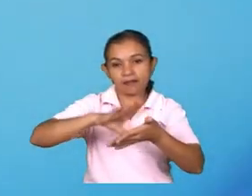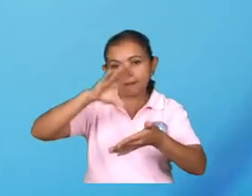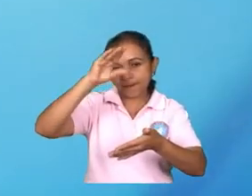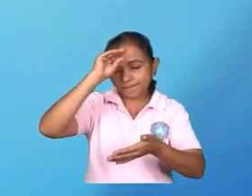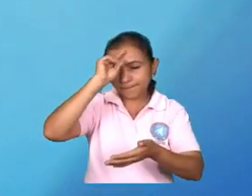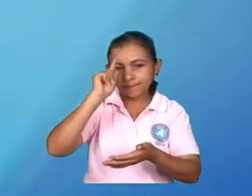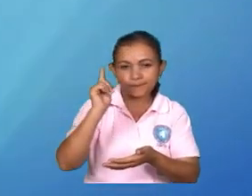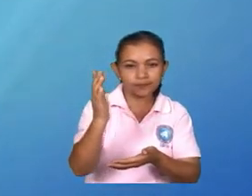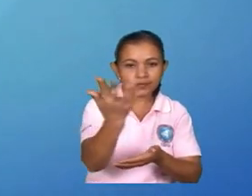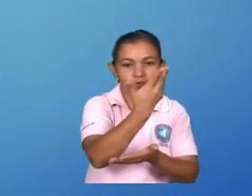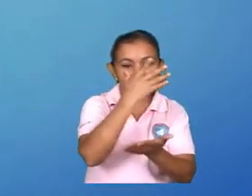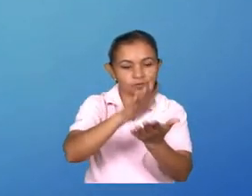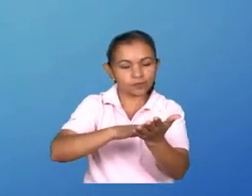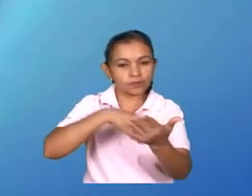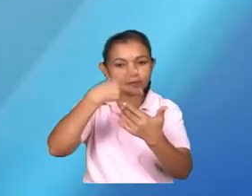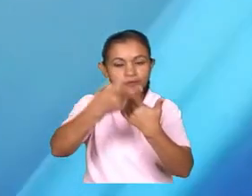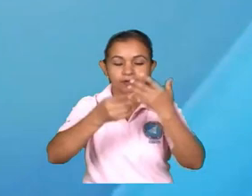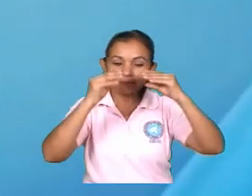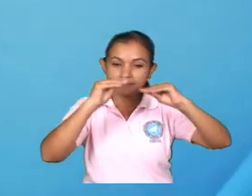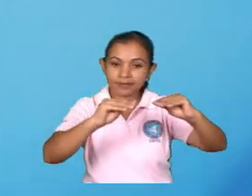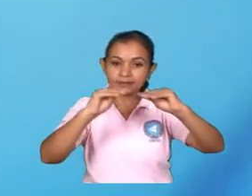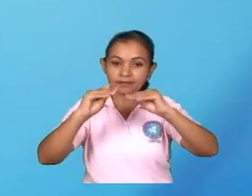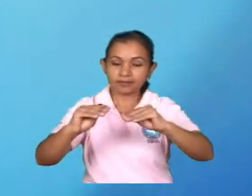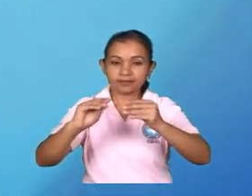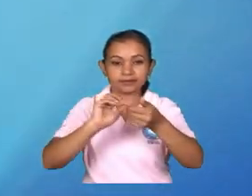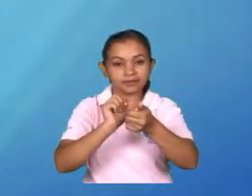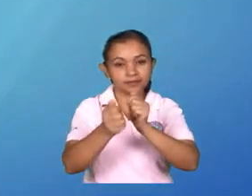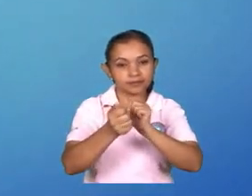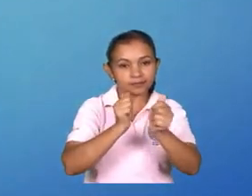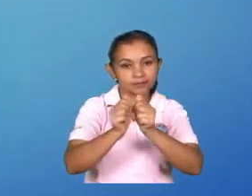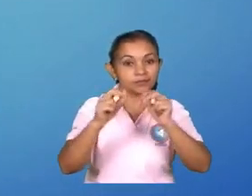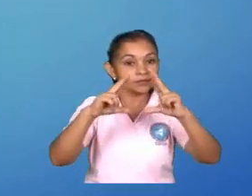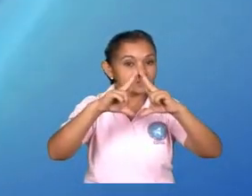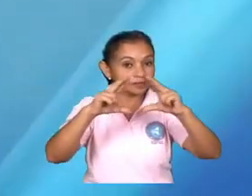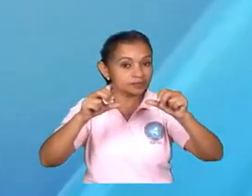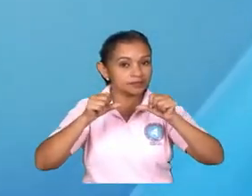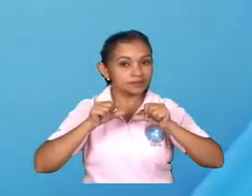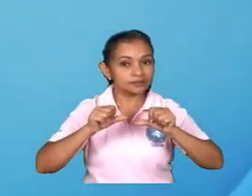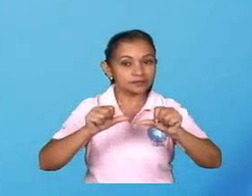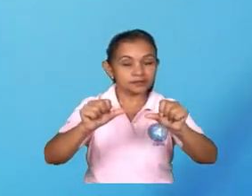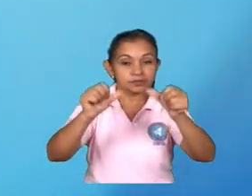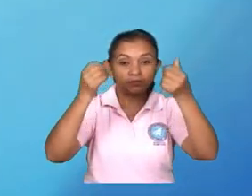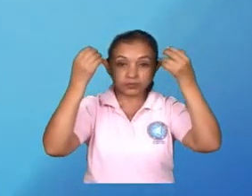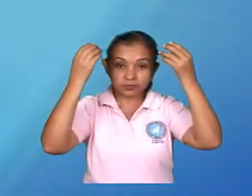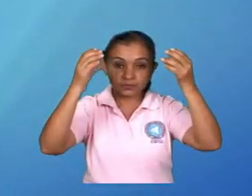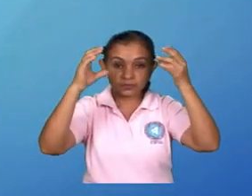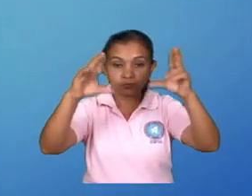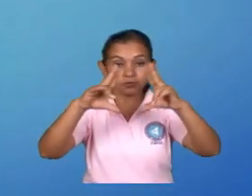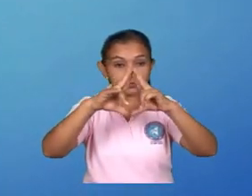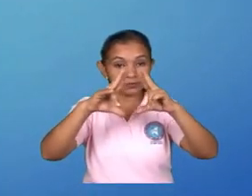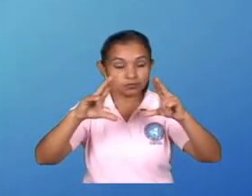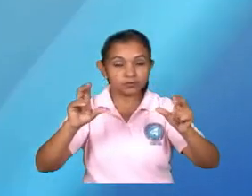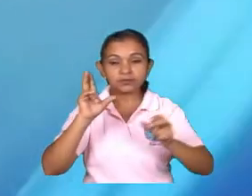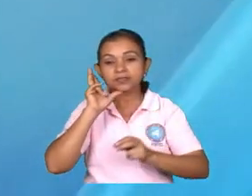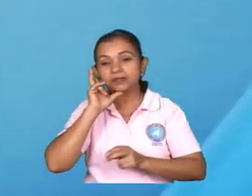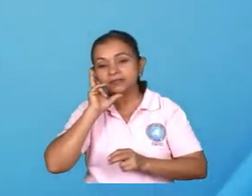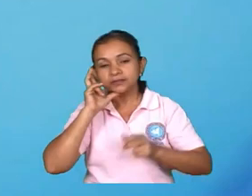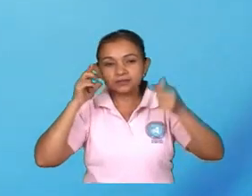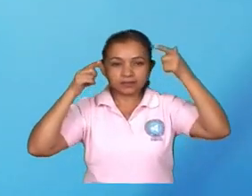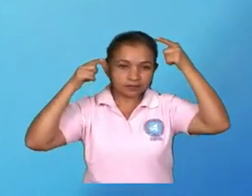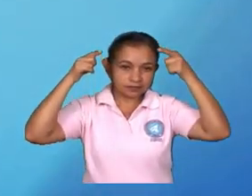los programas de educación, deportes, Nicaragua Adelante, Cultura, Nicaragua de Darío